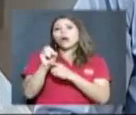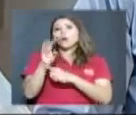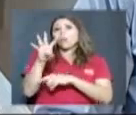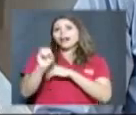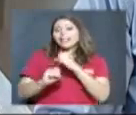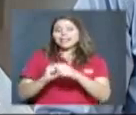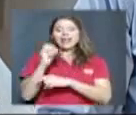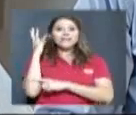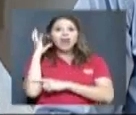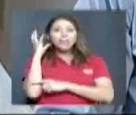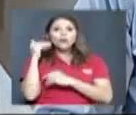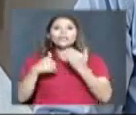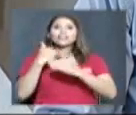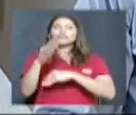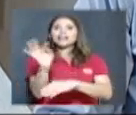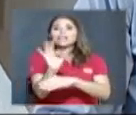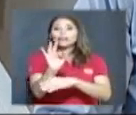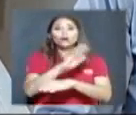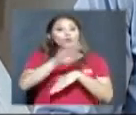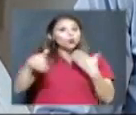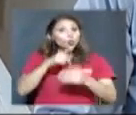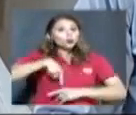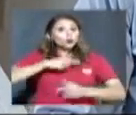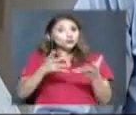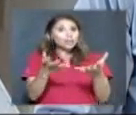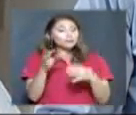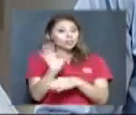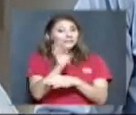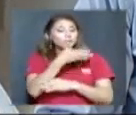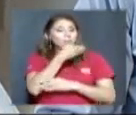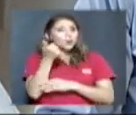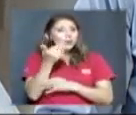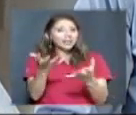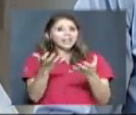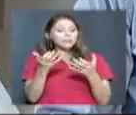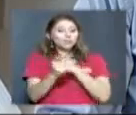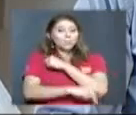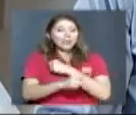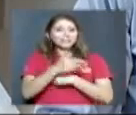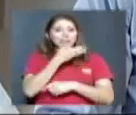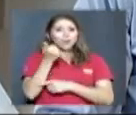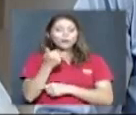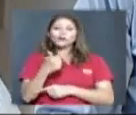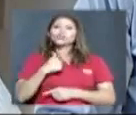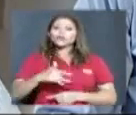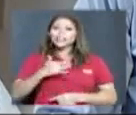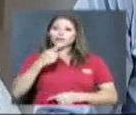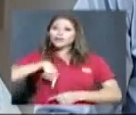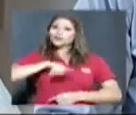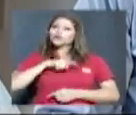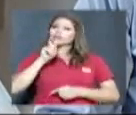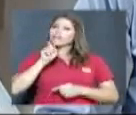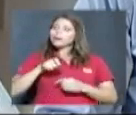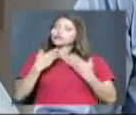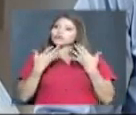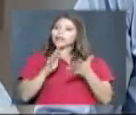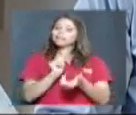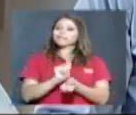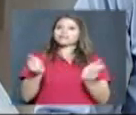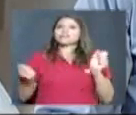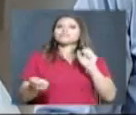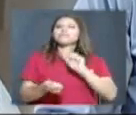para permitir. Todos queremos una televisión mejor, todos queremos un país mejor. Ahí sí yo sí siento que tenemos que dar ese paso ahora